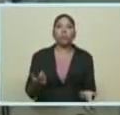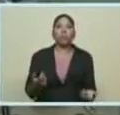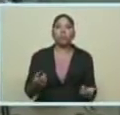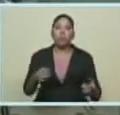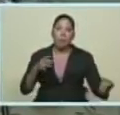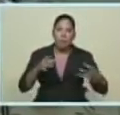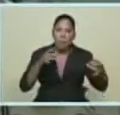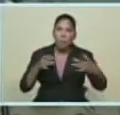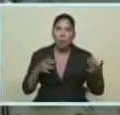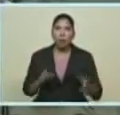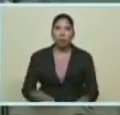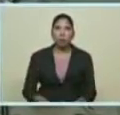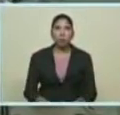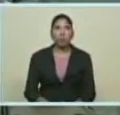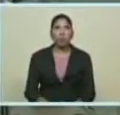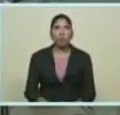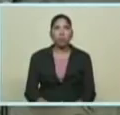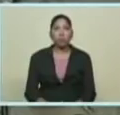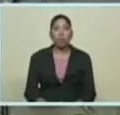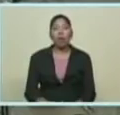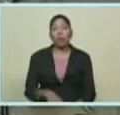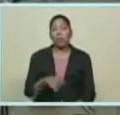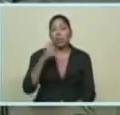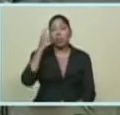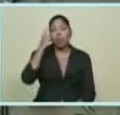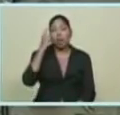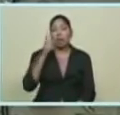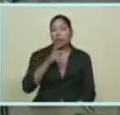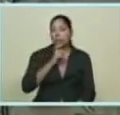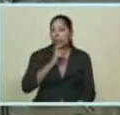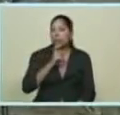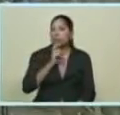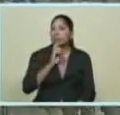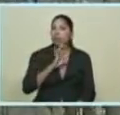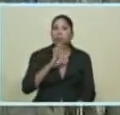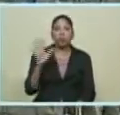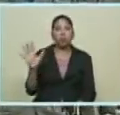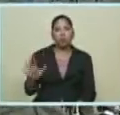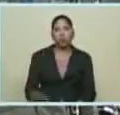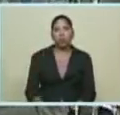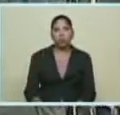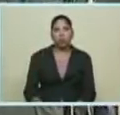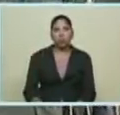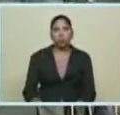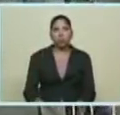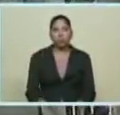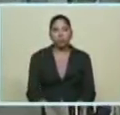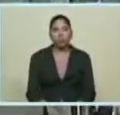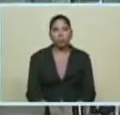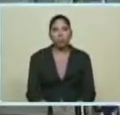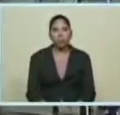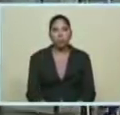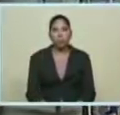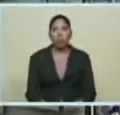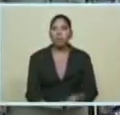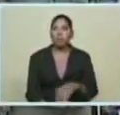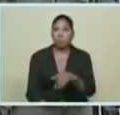Y en esos días duros, ¿cuántos llamados se hizo para el quiebre, la división de la Fuerza